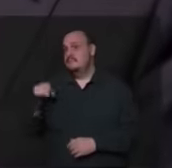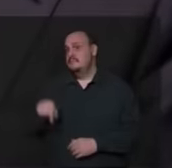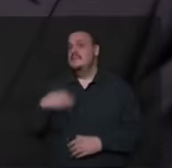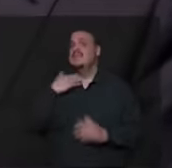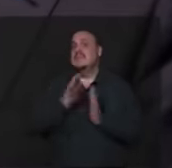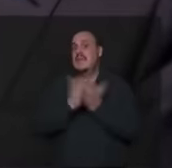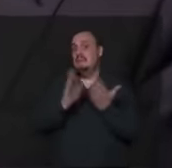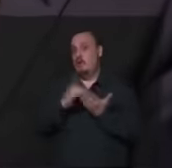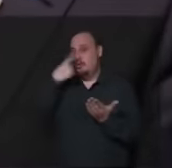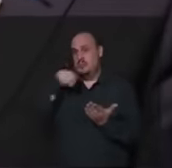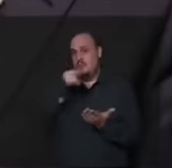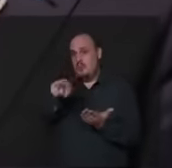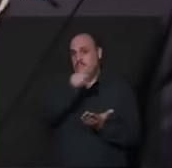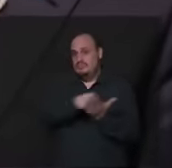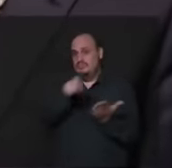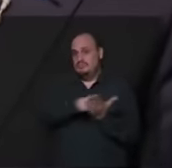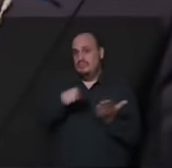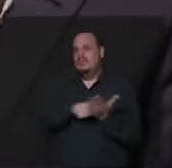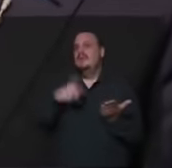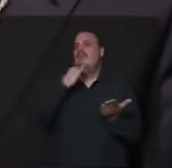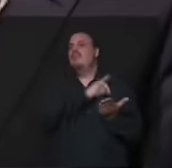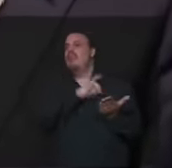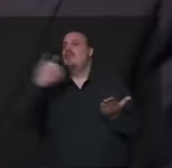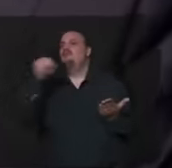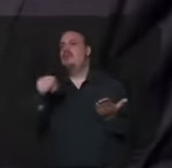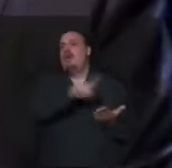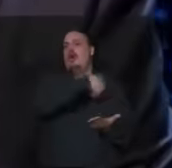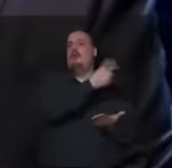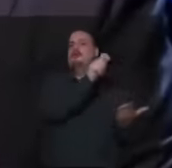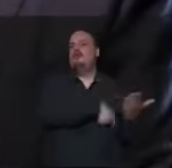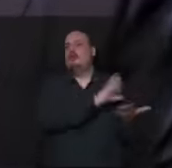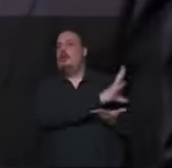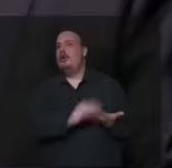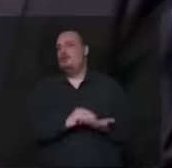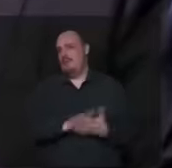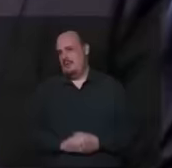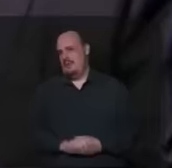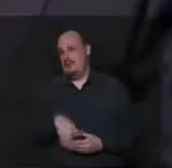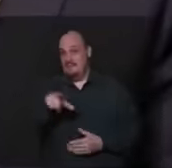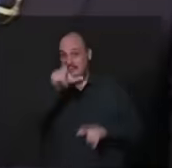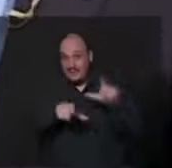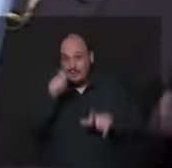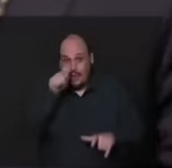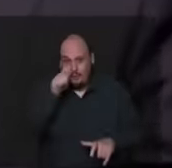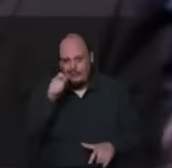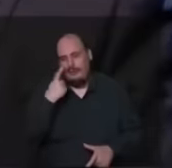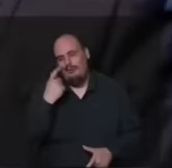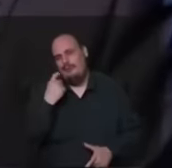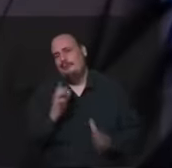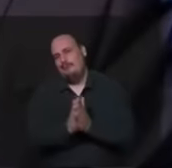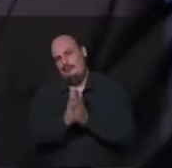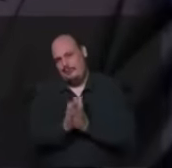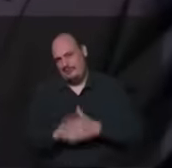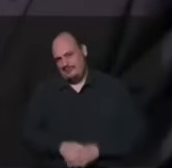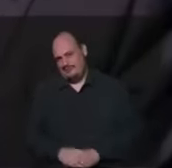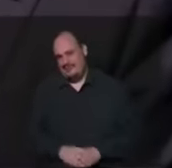que escribiste tenés 3 denuncias de plagio de haber copiado a otros autores. Invito a la gente a que lo revise en Google. Yo lo que quiero